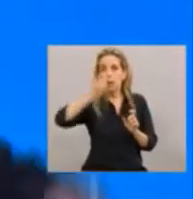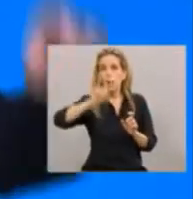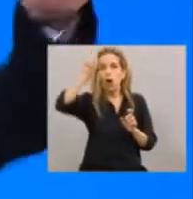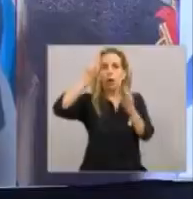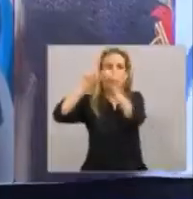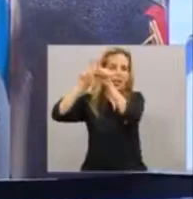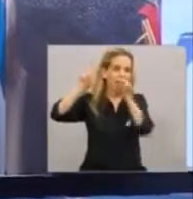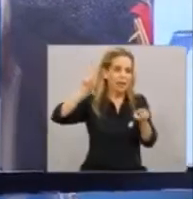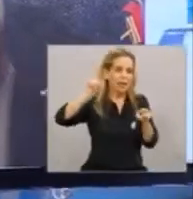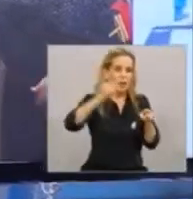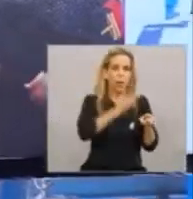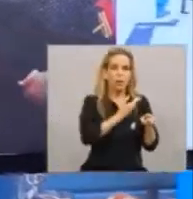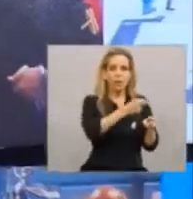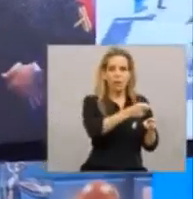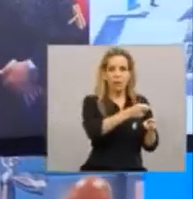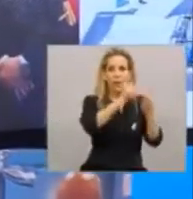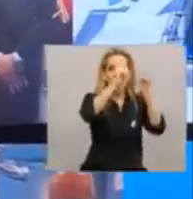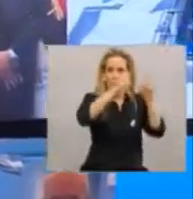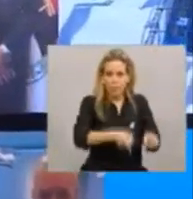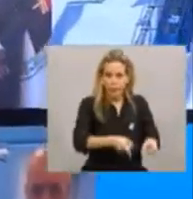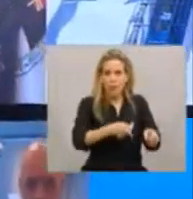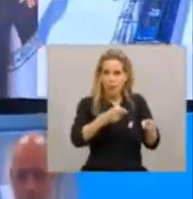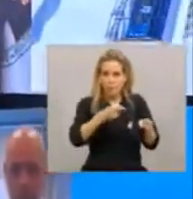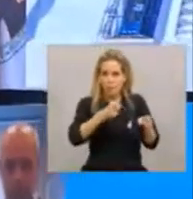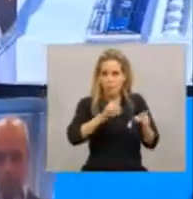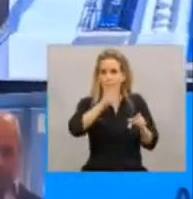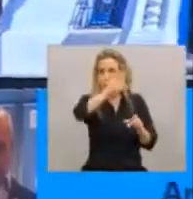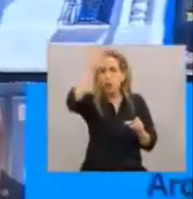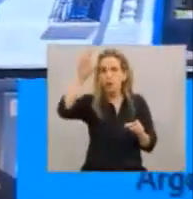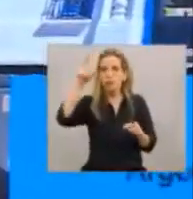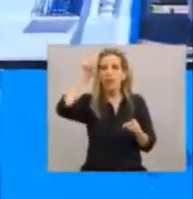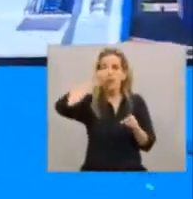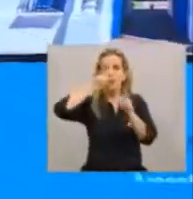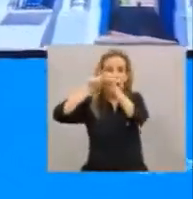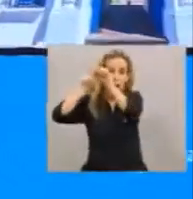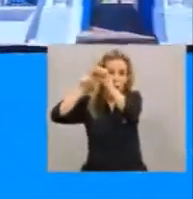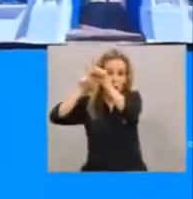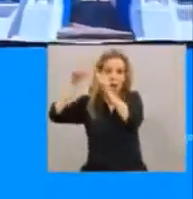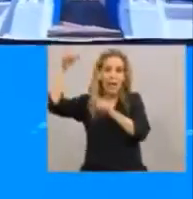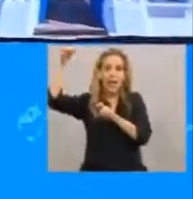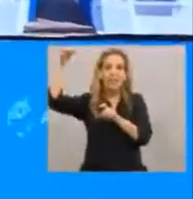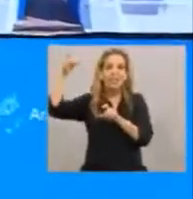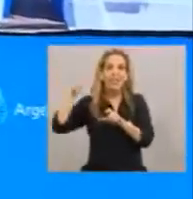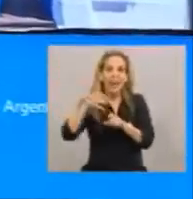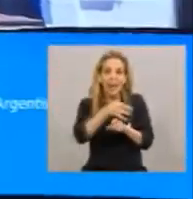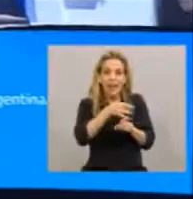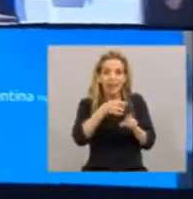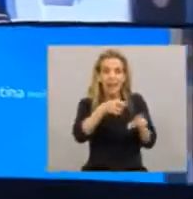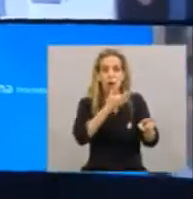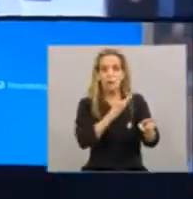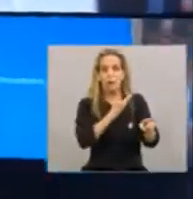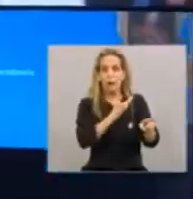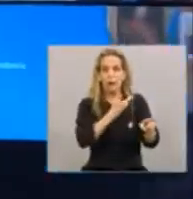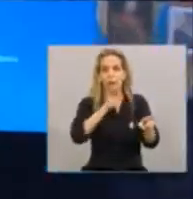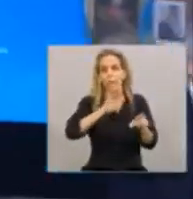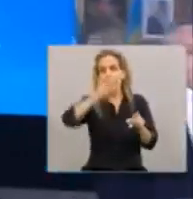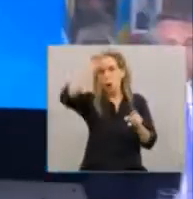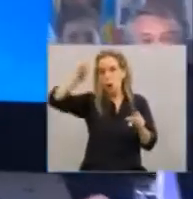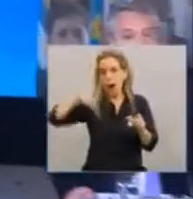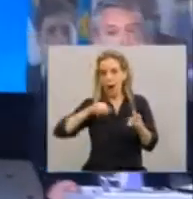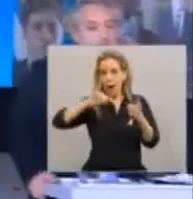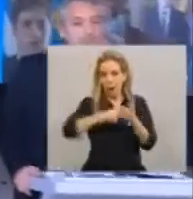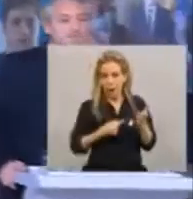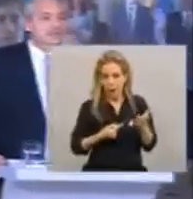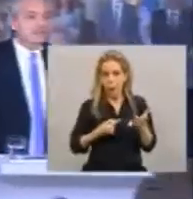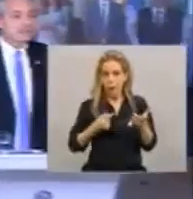y hasta allí llega el tren que viene del norte trayendo su hoja u otros cereales u